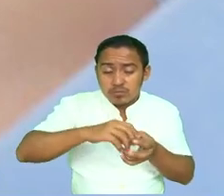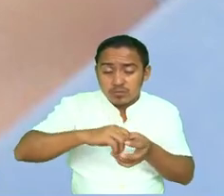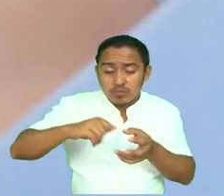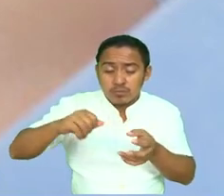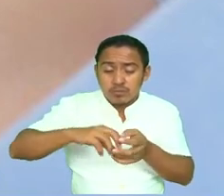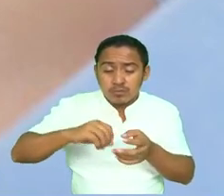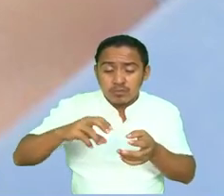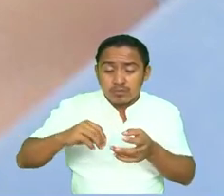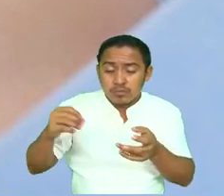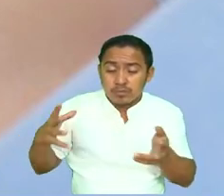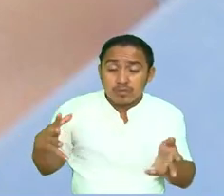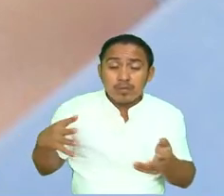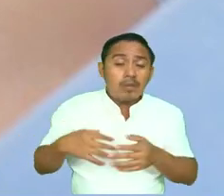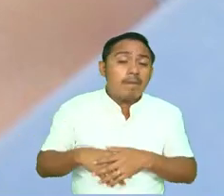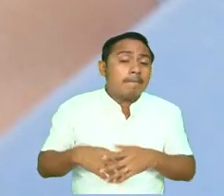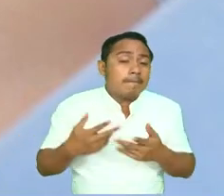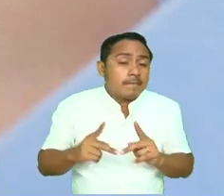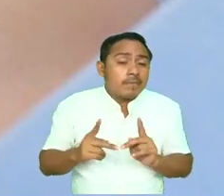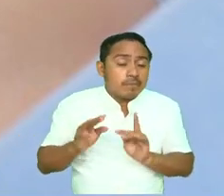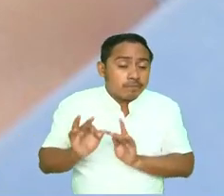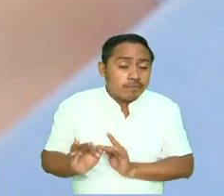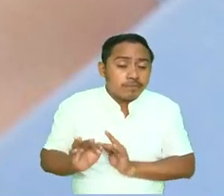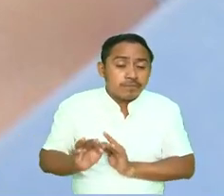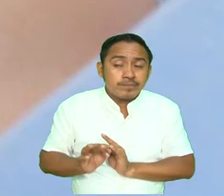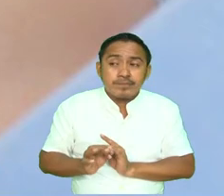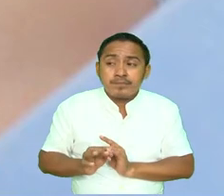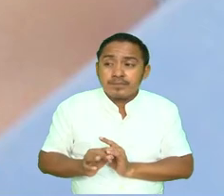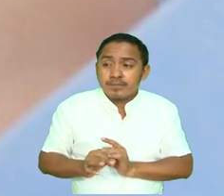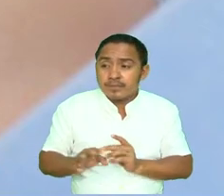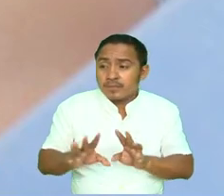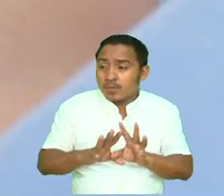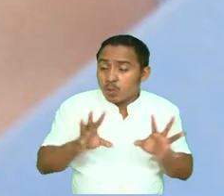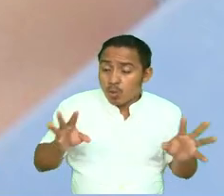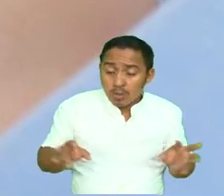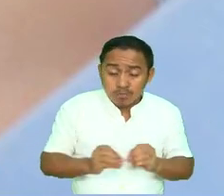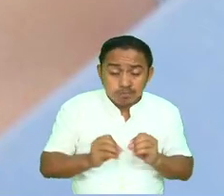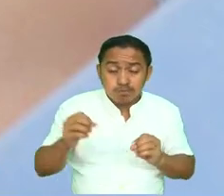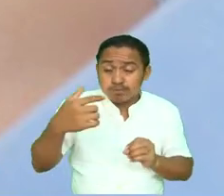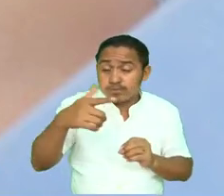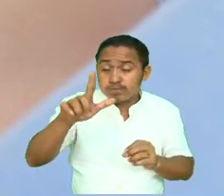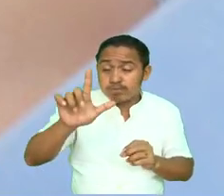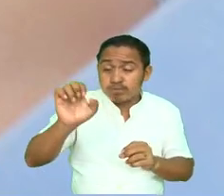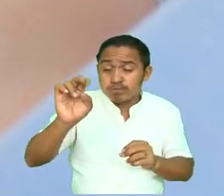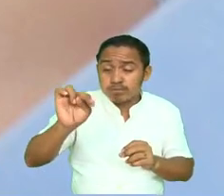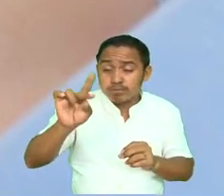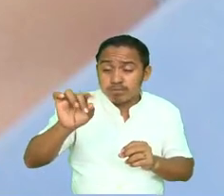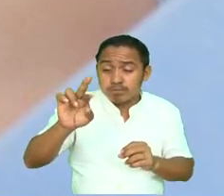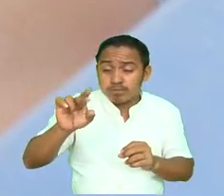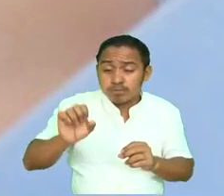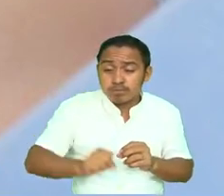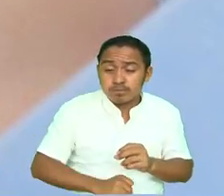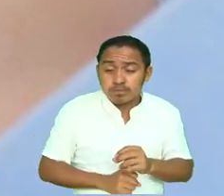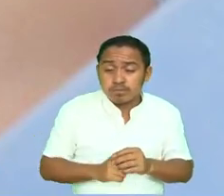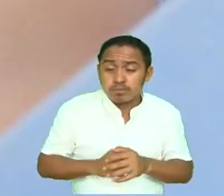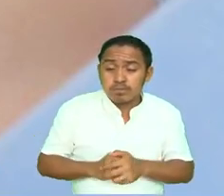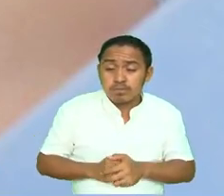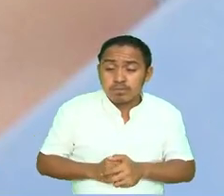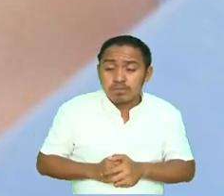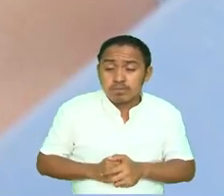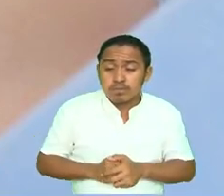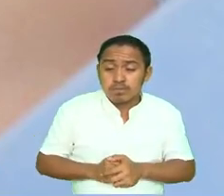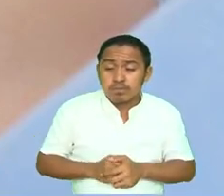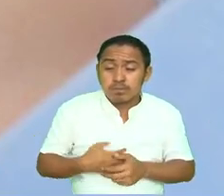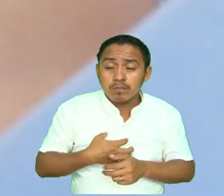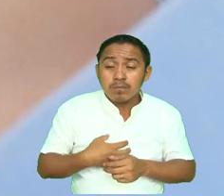un corte y al cortar lo que es la piel, te llevas lo que son todas las glándulas sudoríparas, o se hace lo que es la liposucción, se saca, ¿verdad?,